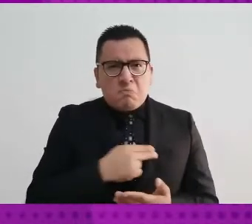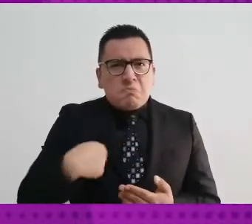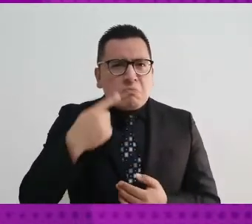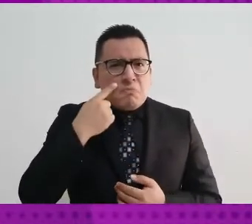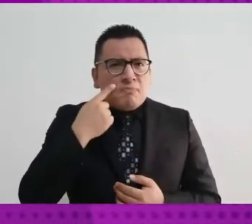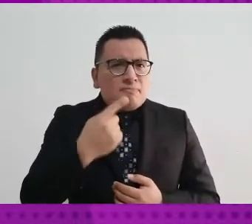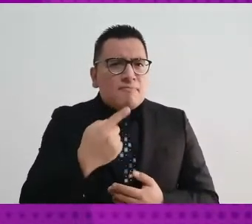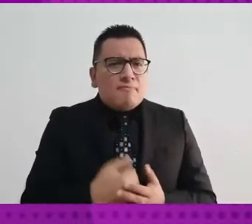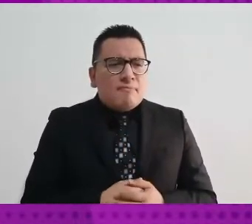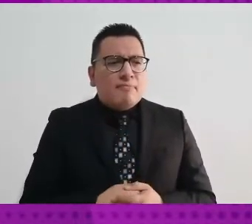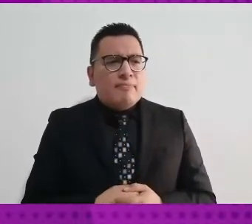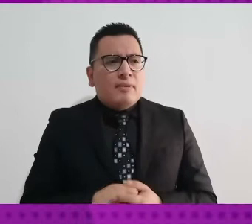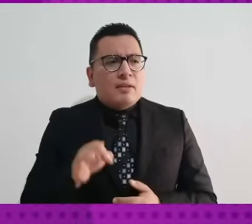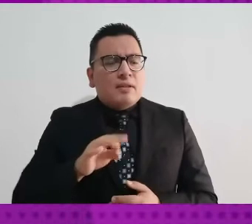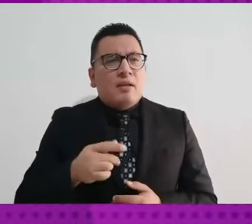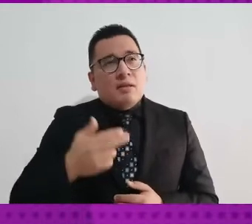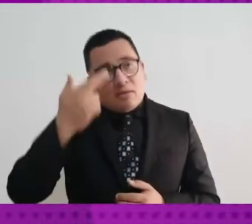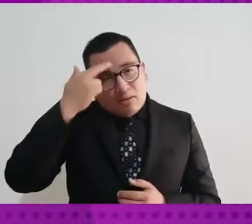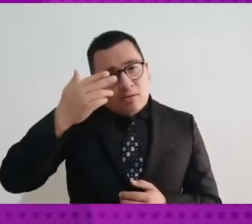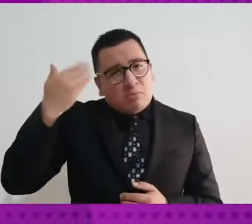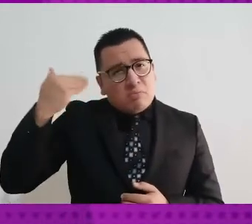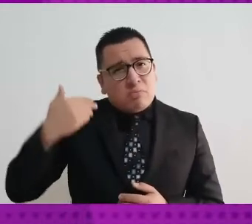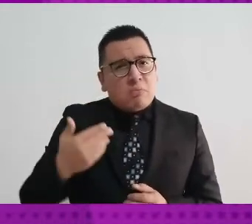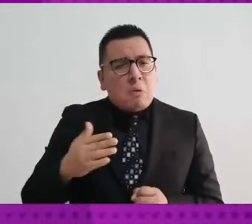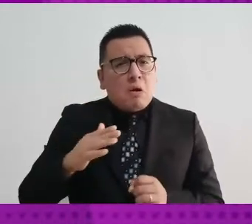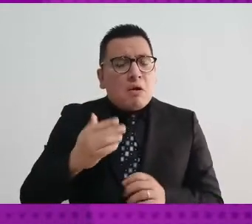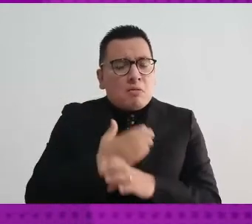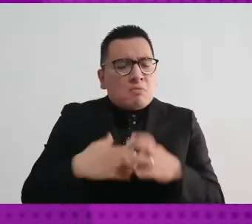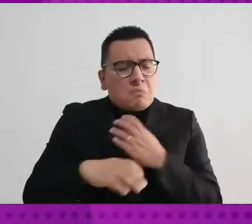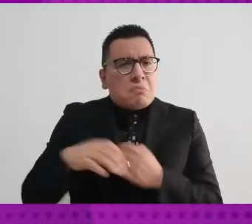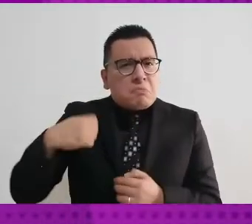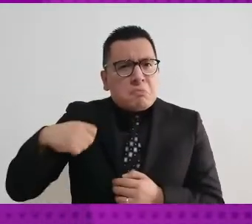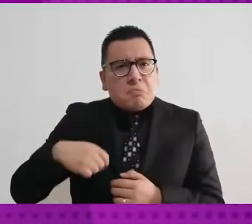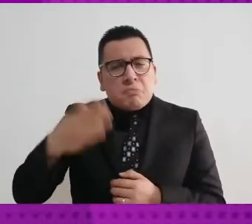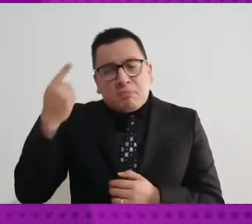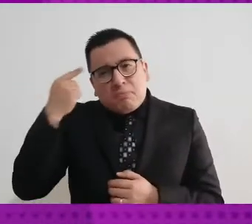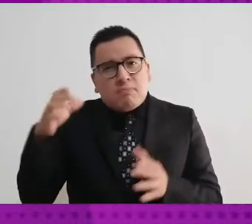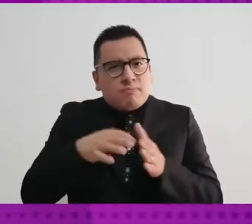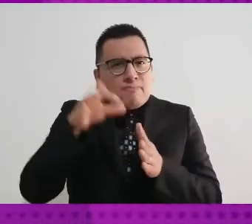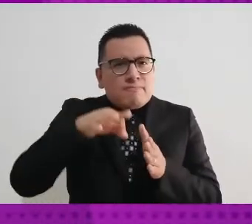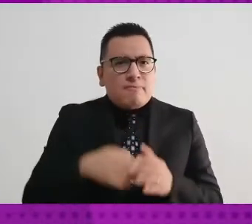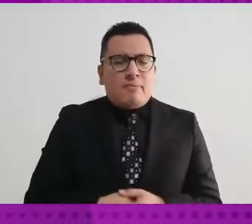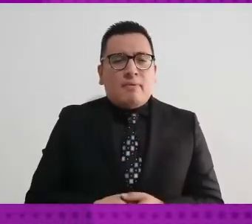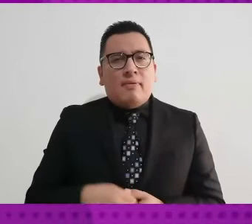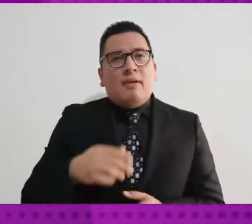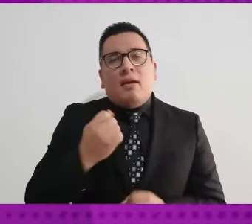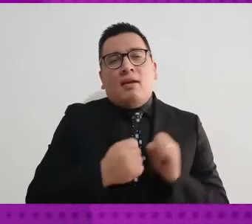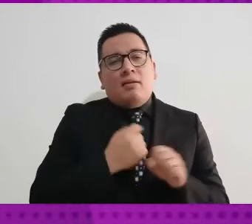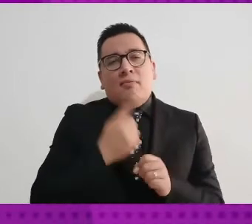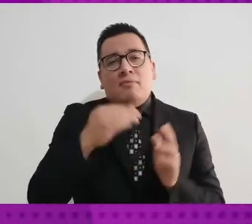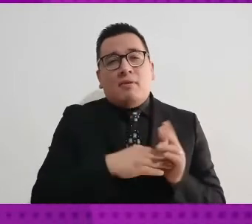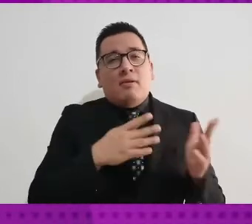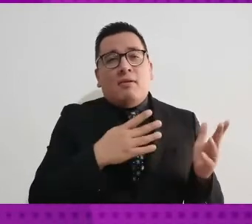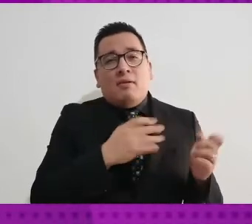ver con un poco a distancia? ¿Cuáles eran los objetos emblemáticos de esas elecciones del 17,